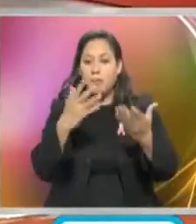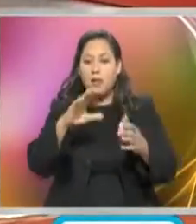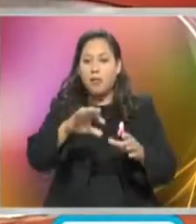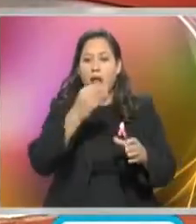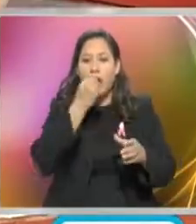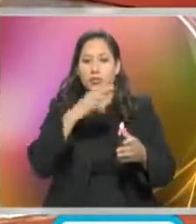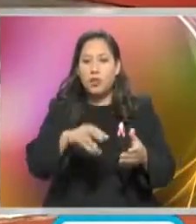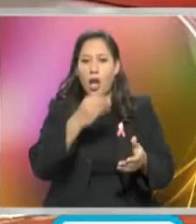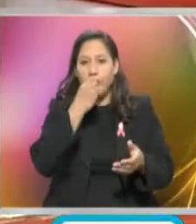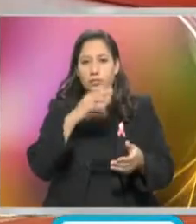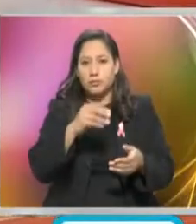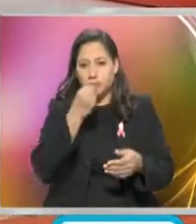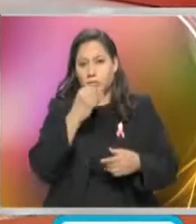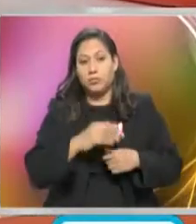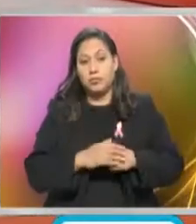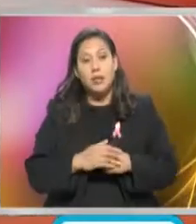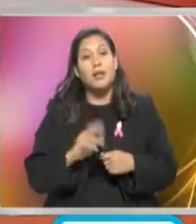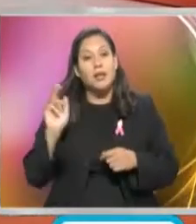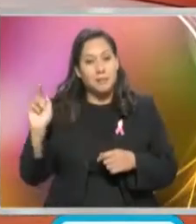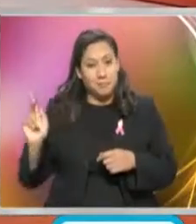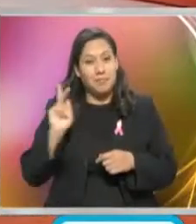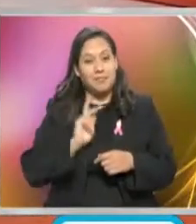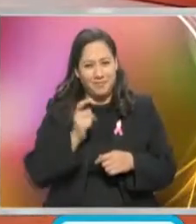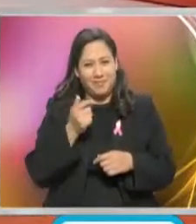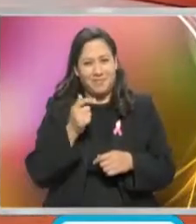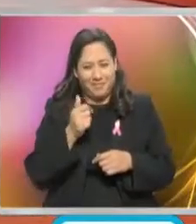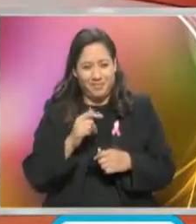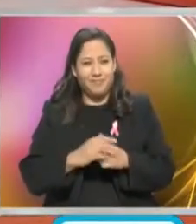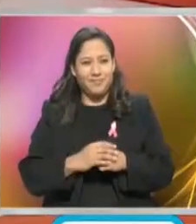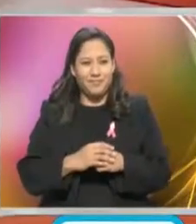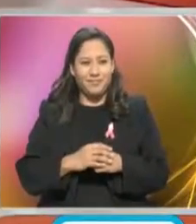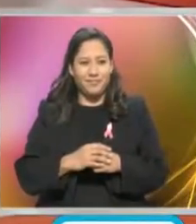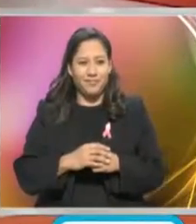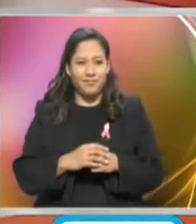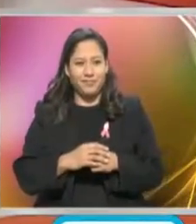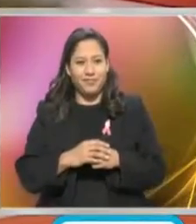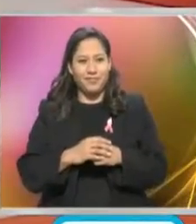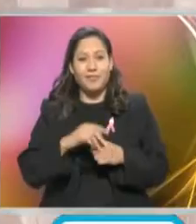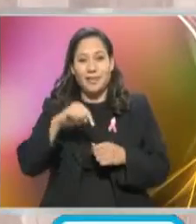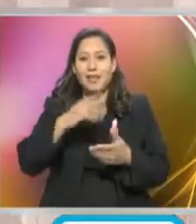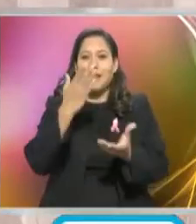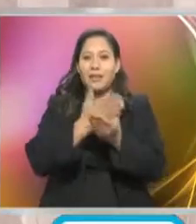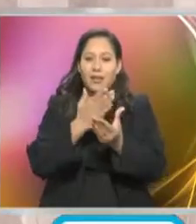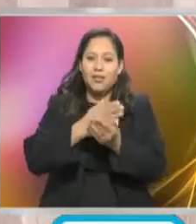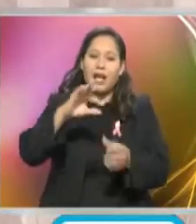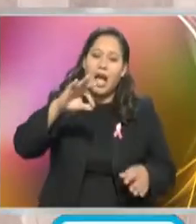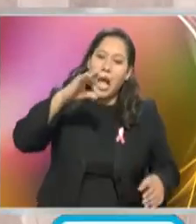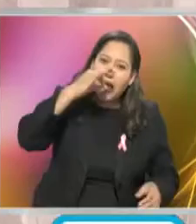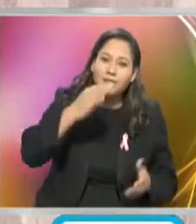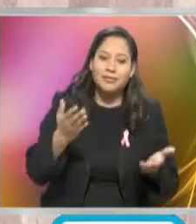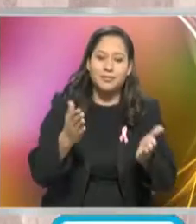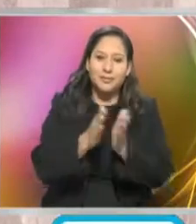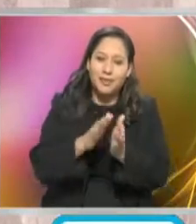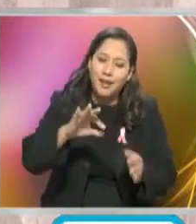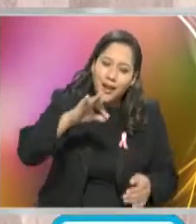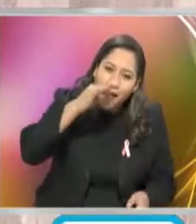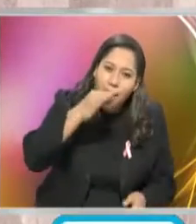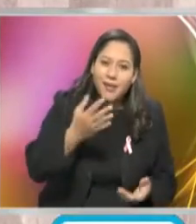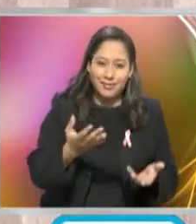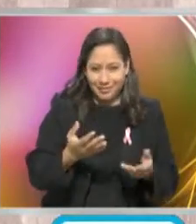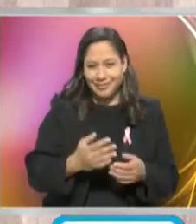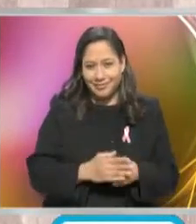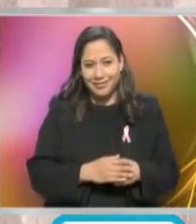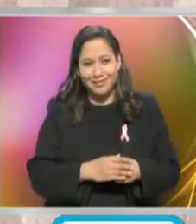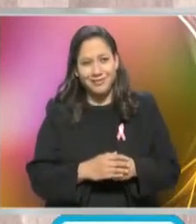manos, ¿no? En Sí. algo nos parecemos. Pues, sí, bueno, sí, exacto. Aquí los tacos van con todo, ¿no? El taco, la quesadilla, El taco. con las Exacto.